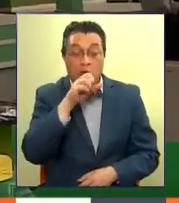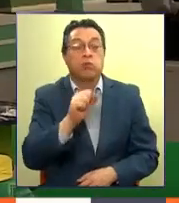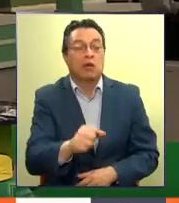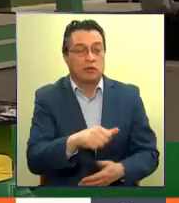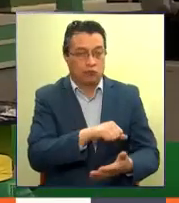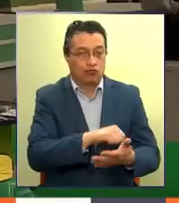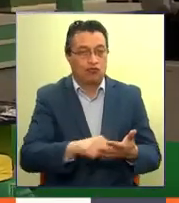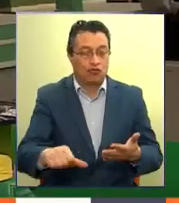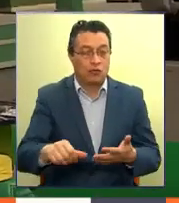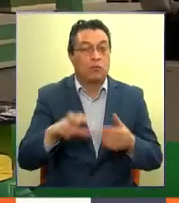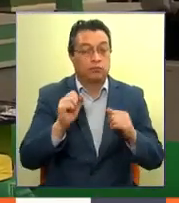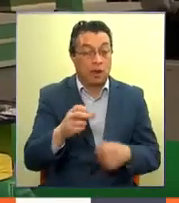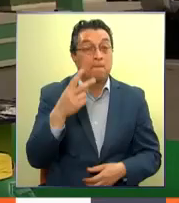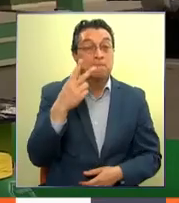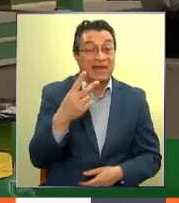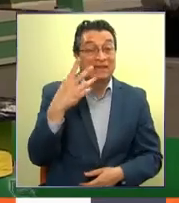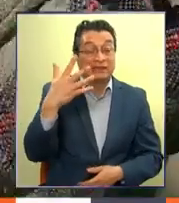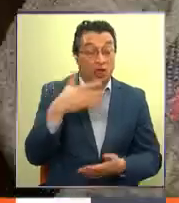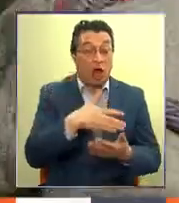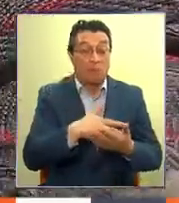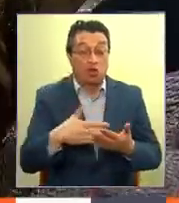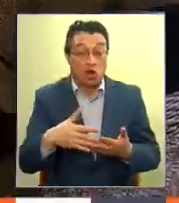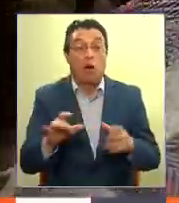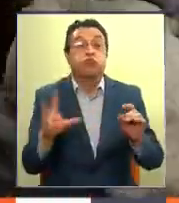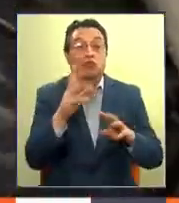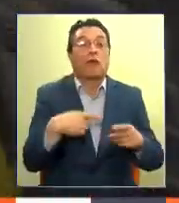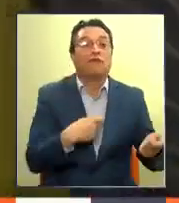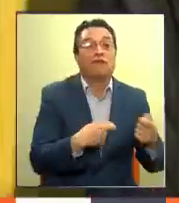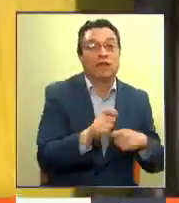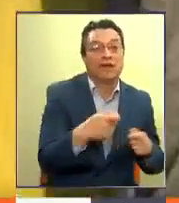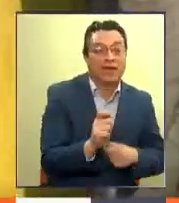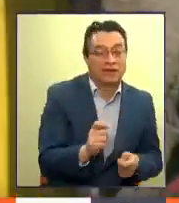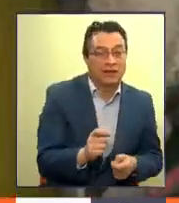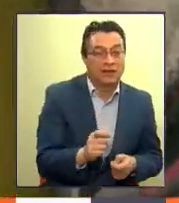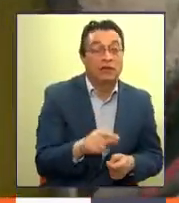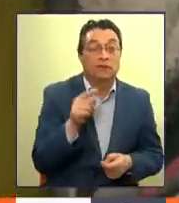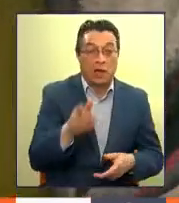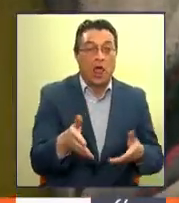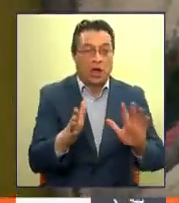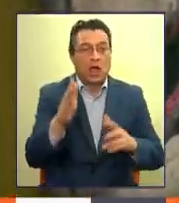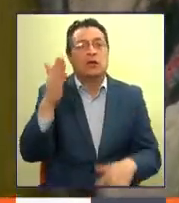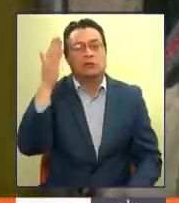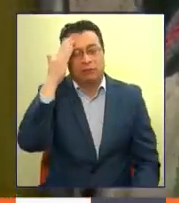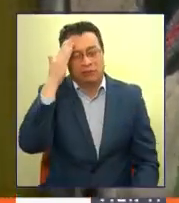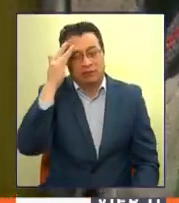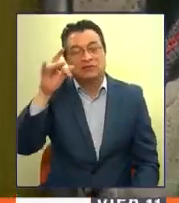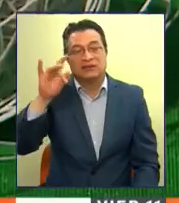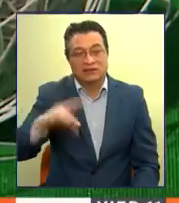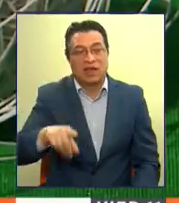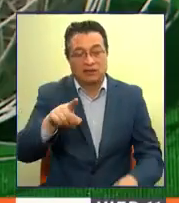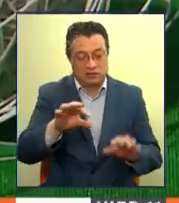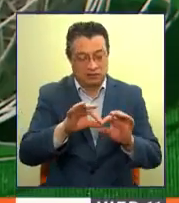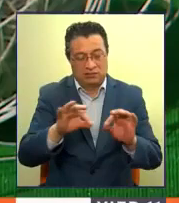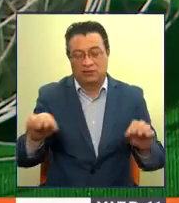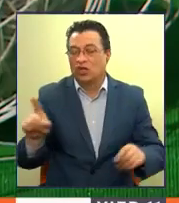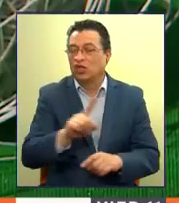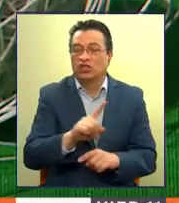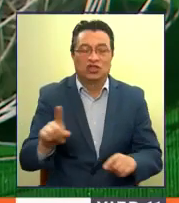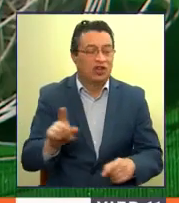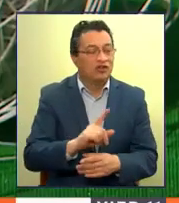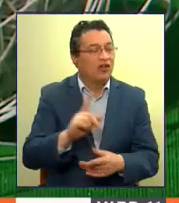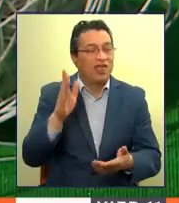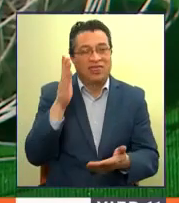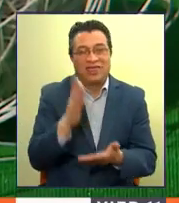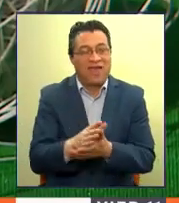que supera los 25 millones si lo está vendiendo. La gente en la calle tiene claro que este tipo de cordón no debe por ningún motivo